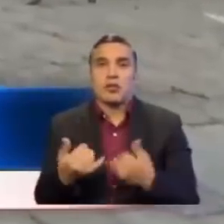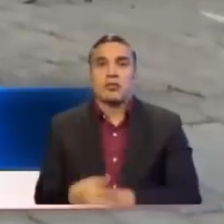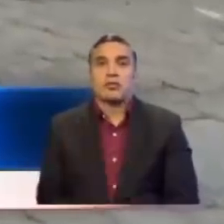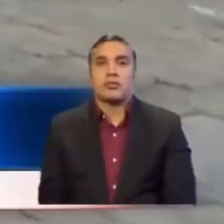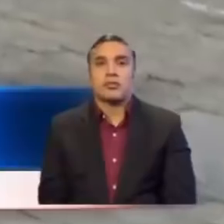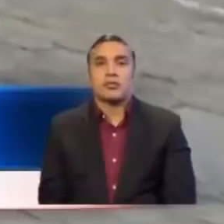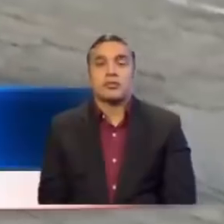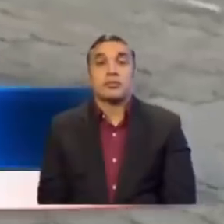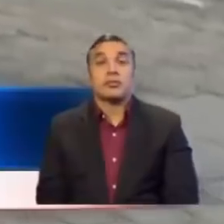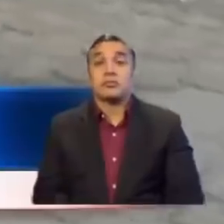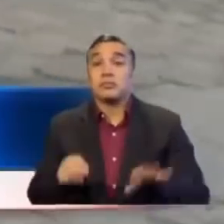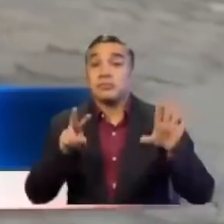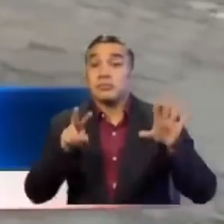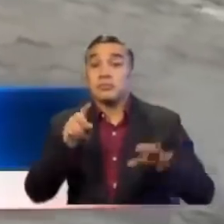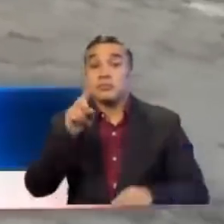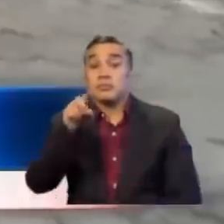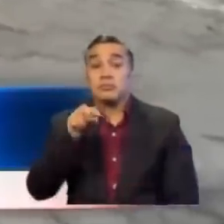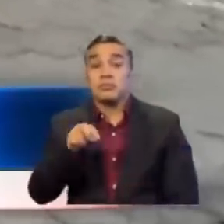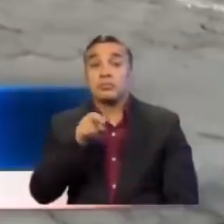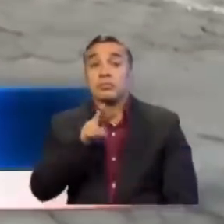acá. Cuando son las